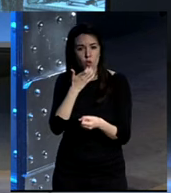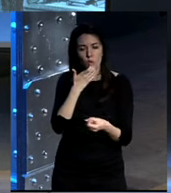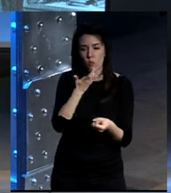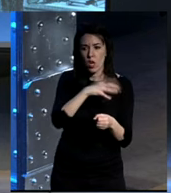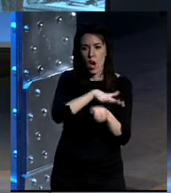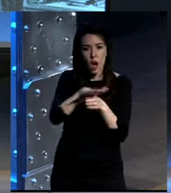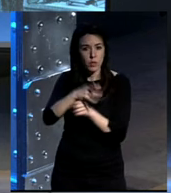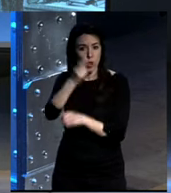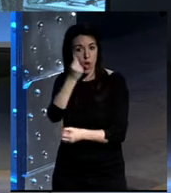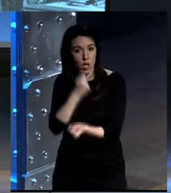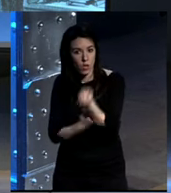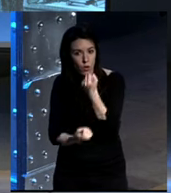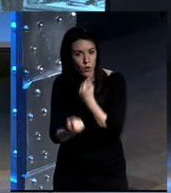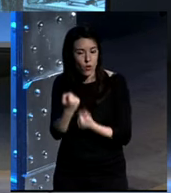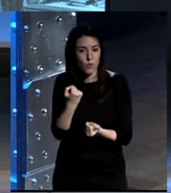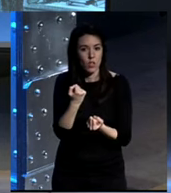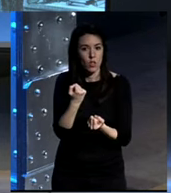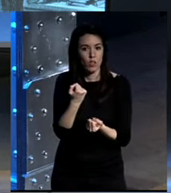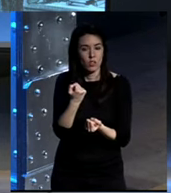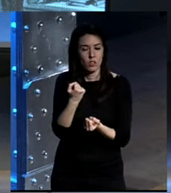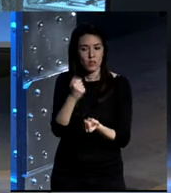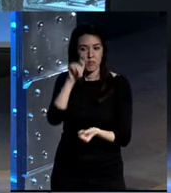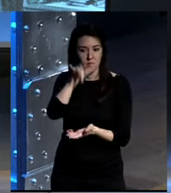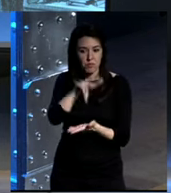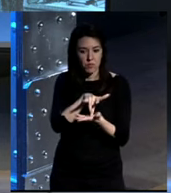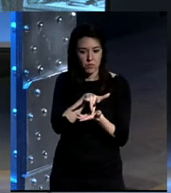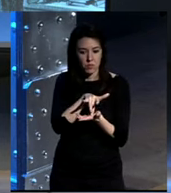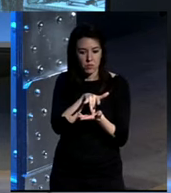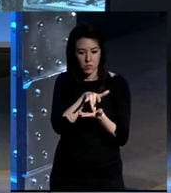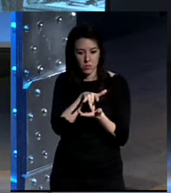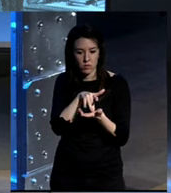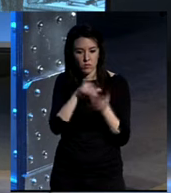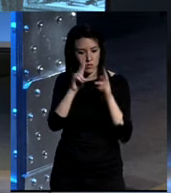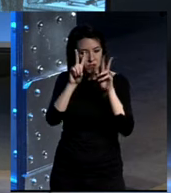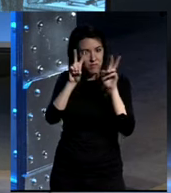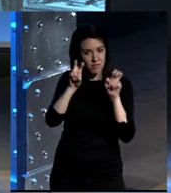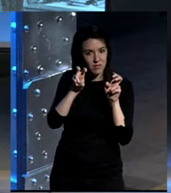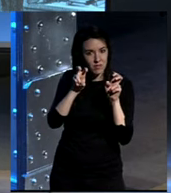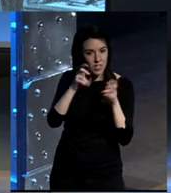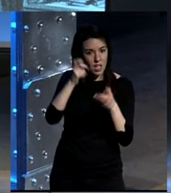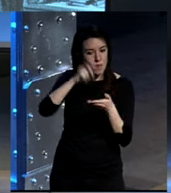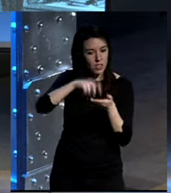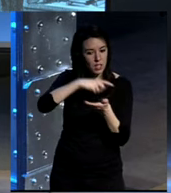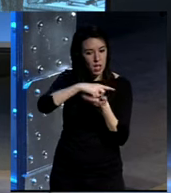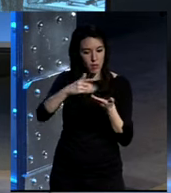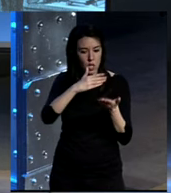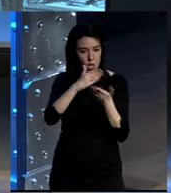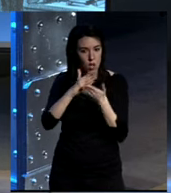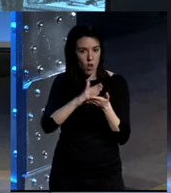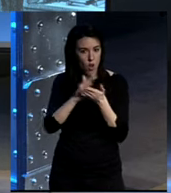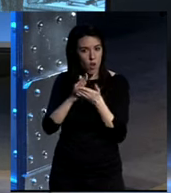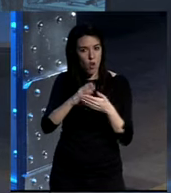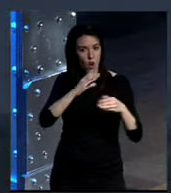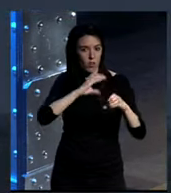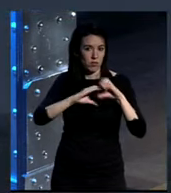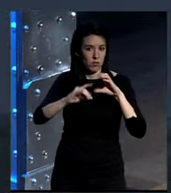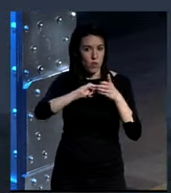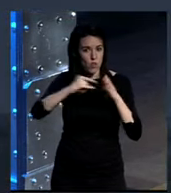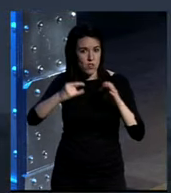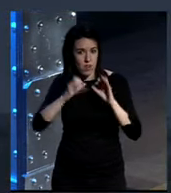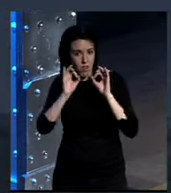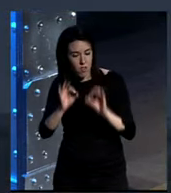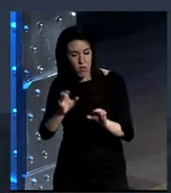ámbito económico, pues van estudiando todo este asunto del telégrafo, de las telecomunicaciones y